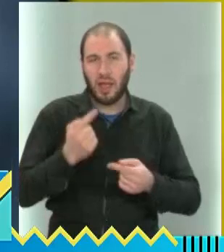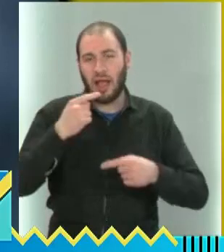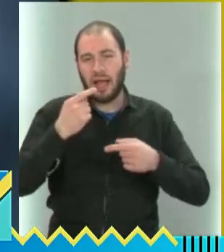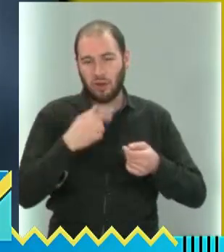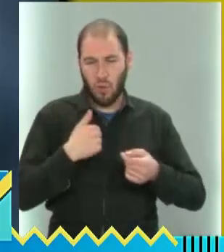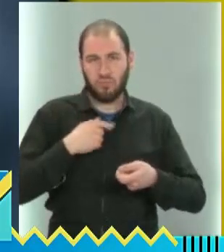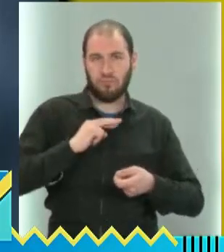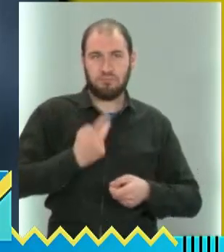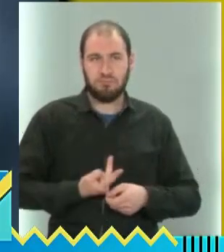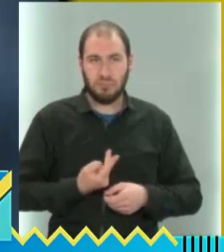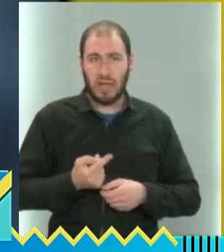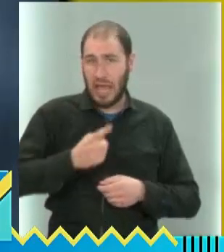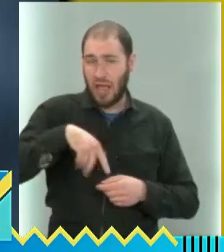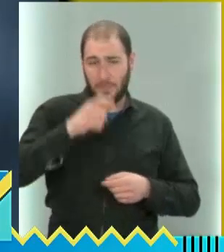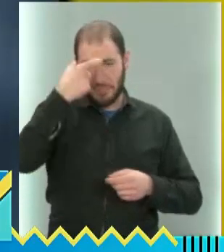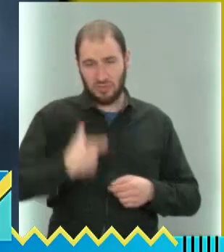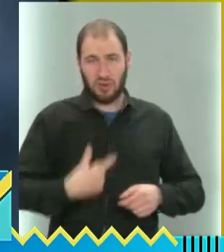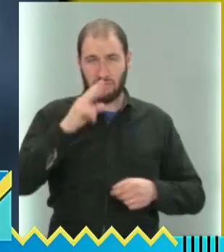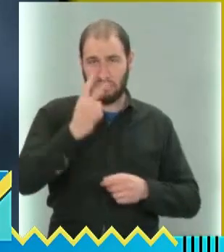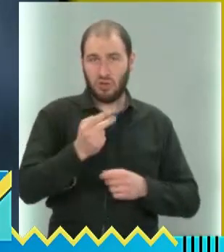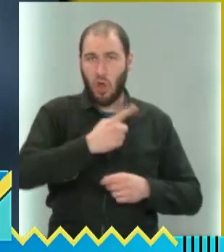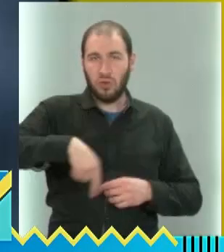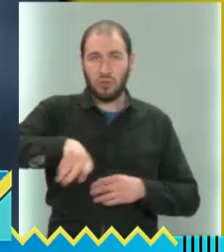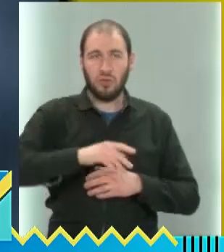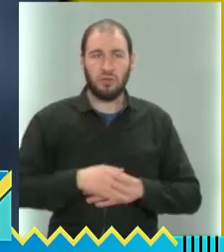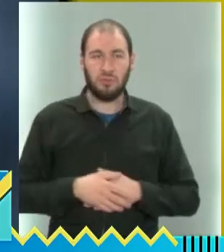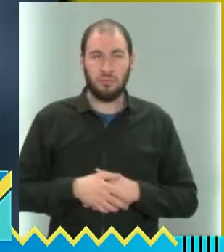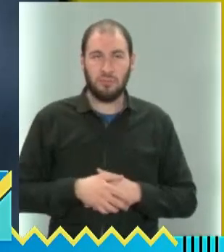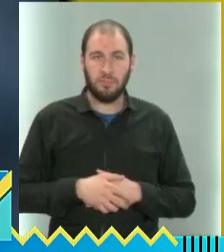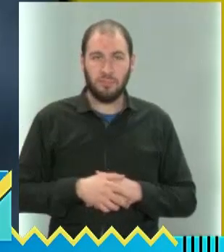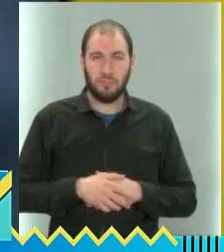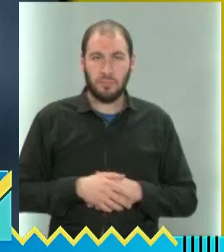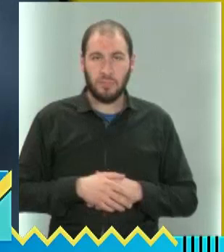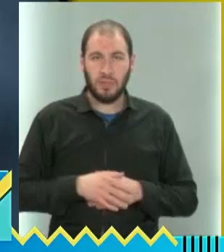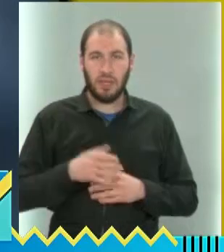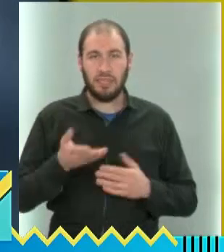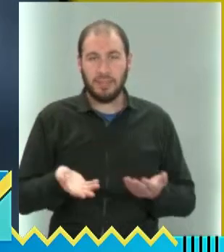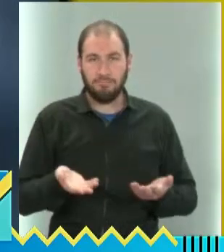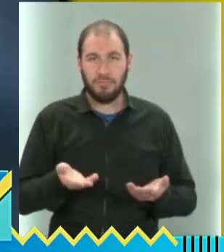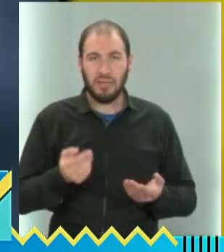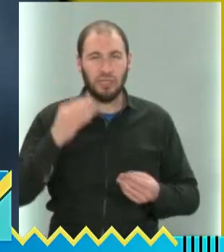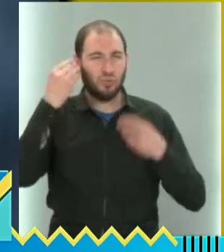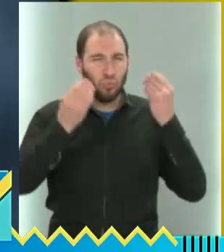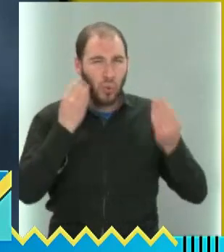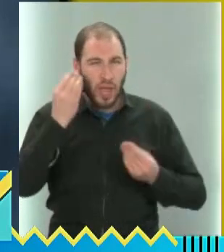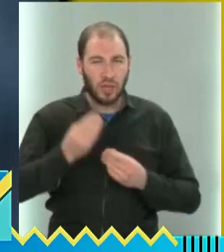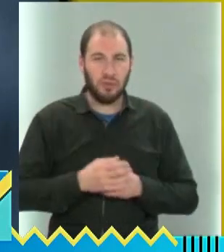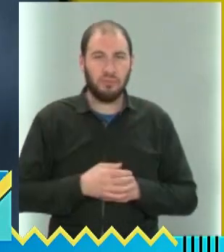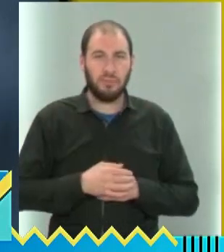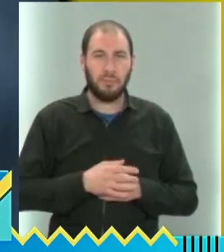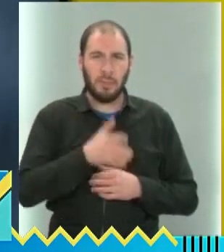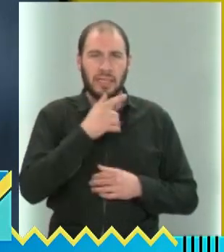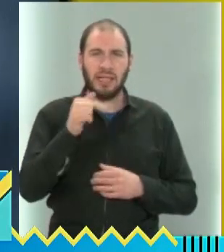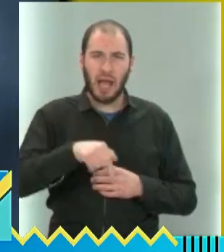transformarnos nosotros, ellos como personas, nosotros, y bueno, y era esa ilusión. Creo que hoy en día